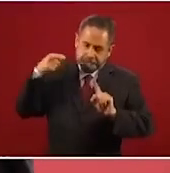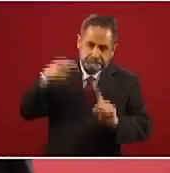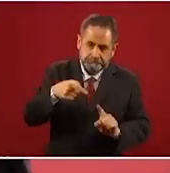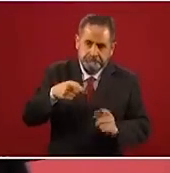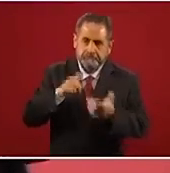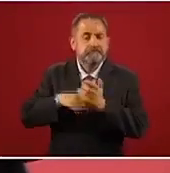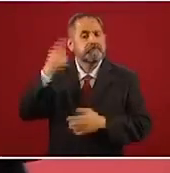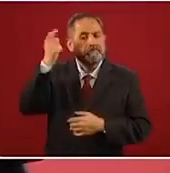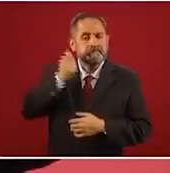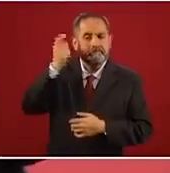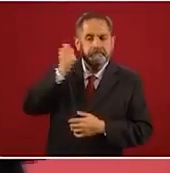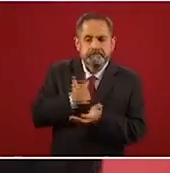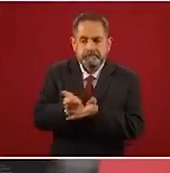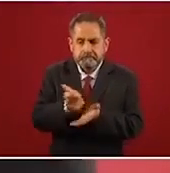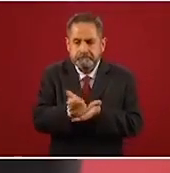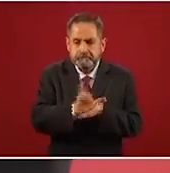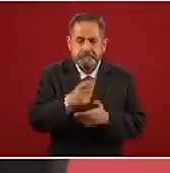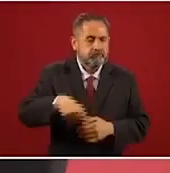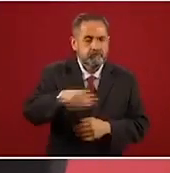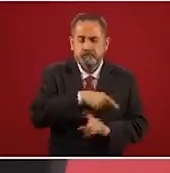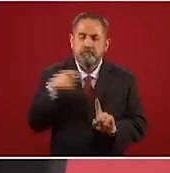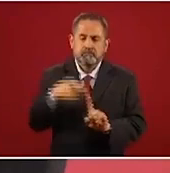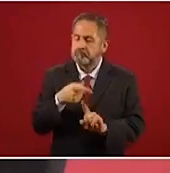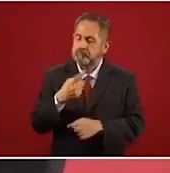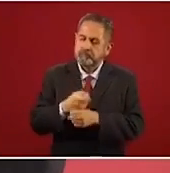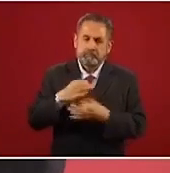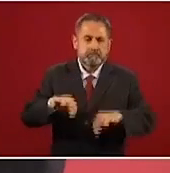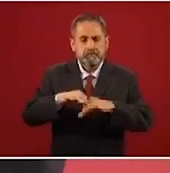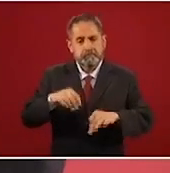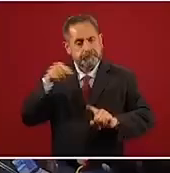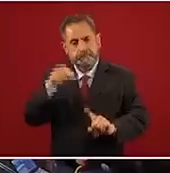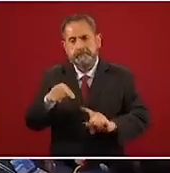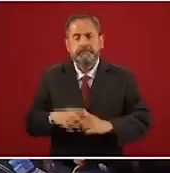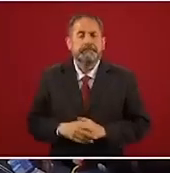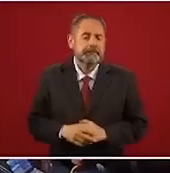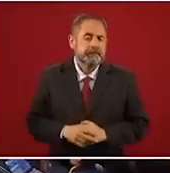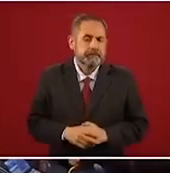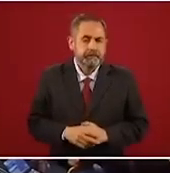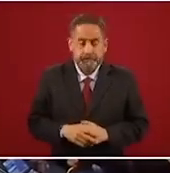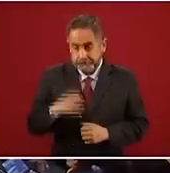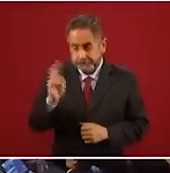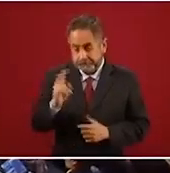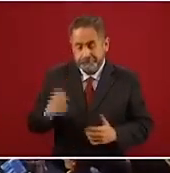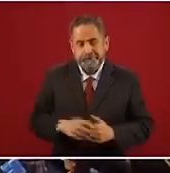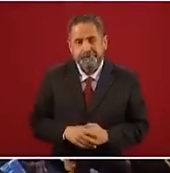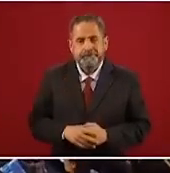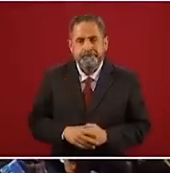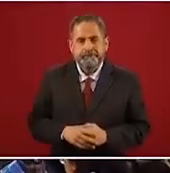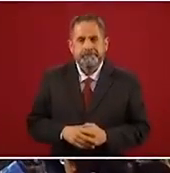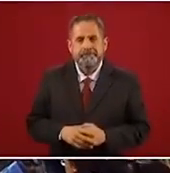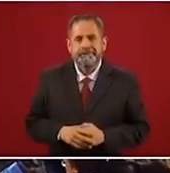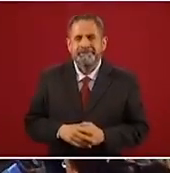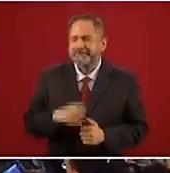las pensiones. Esa es nuestra prioridad. Ya, la verdad,